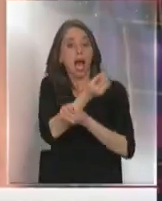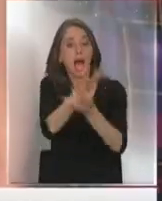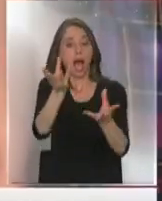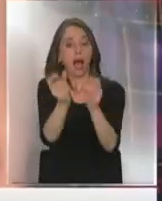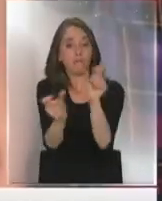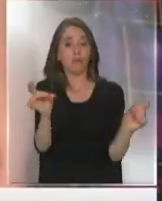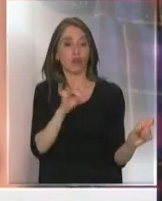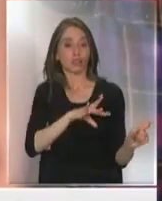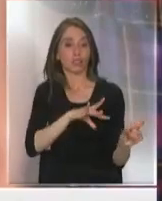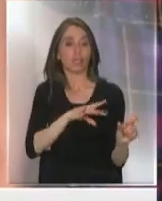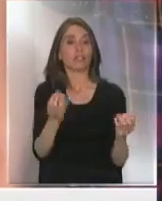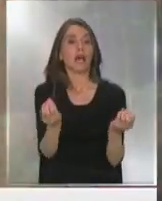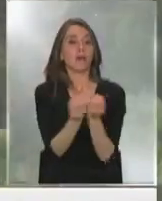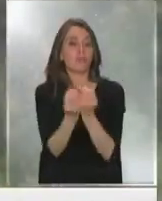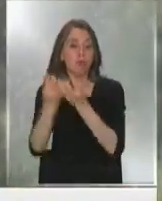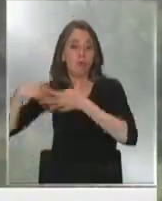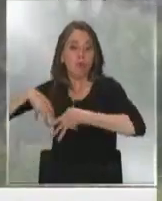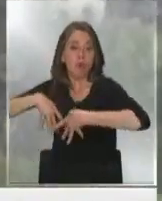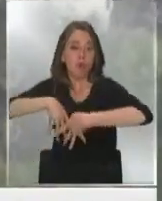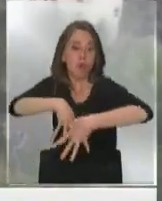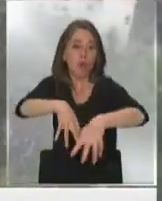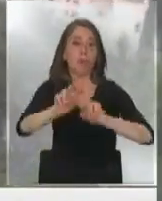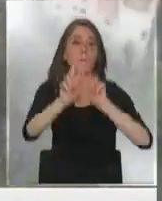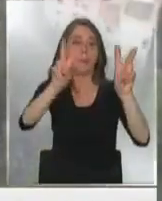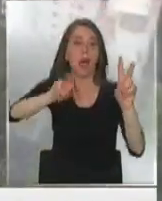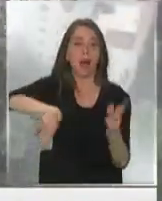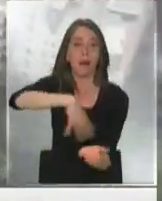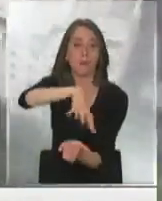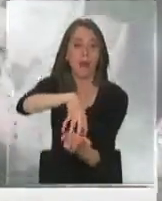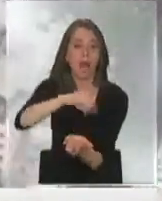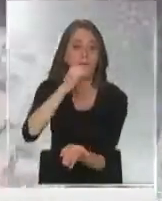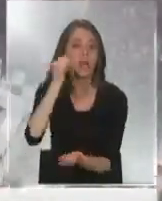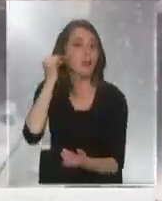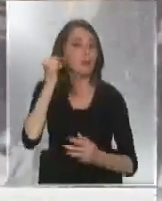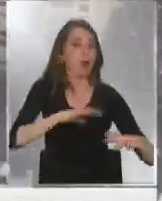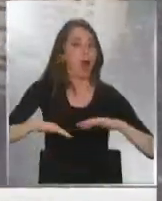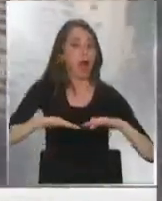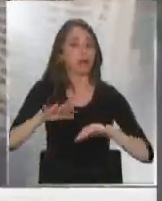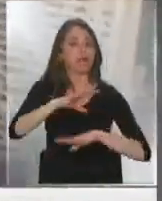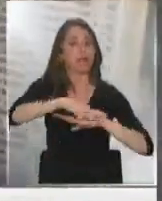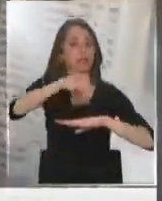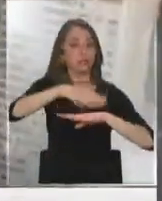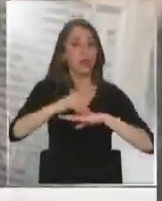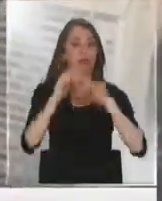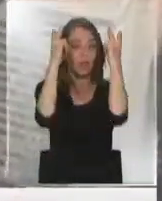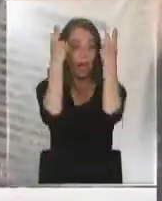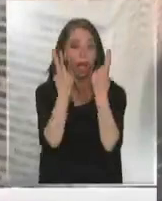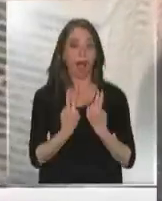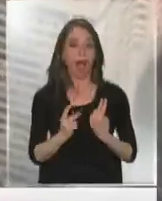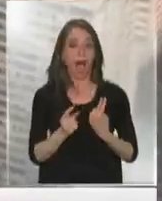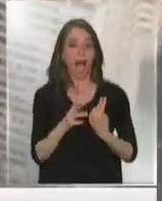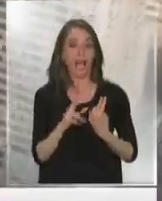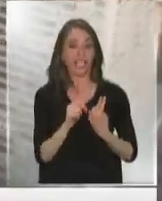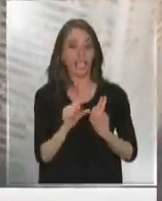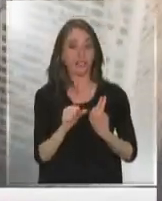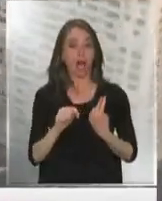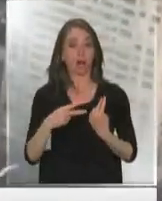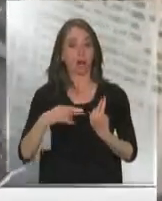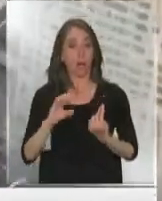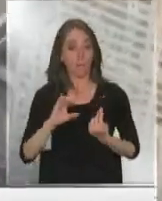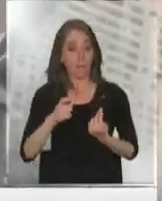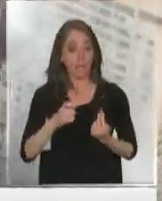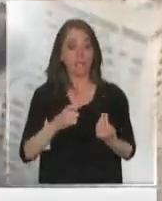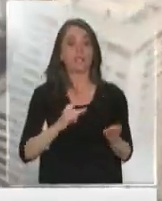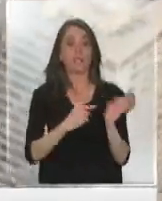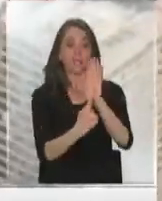los chilenos tras la masiva movilización pacífica en Plaza Italia. La activista sueca Greta Thunberg compartió una de las postales